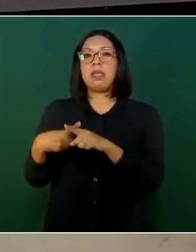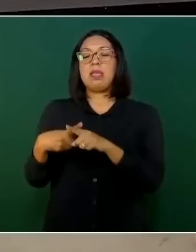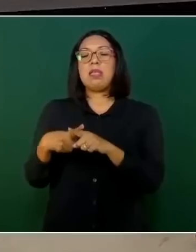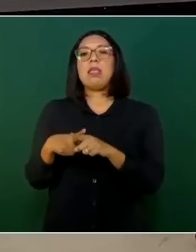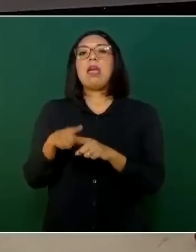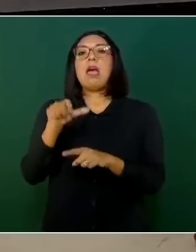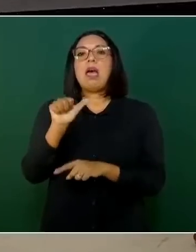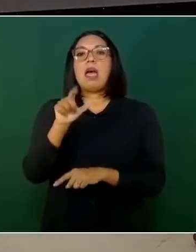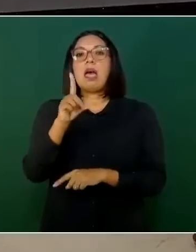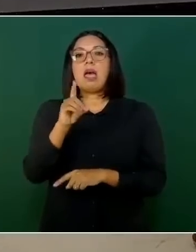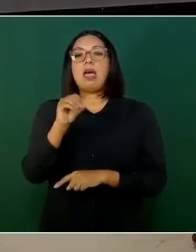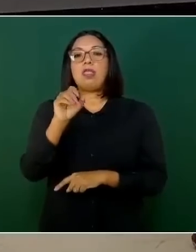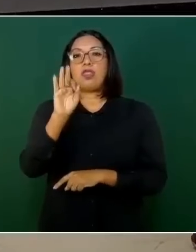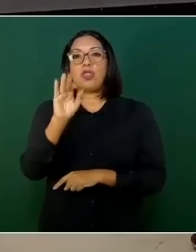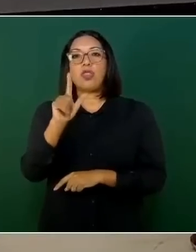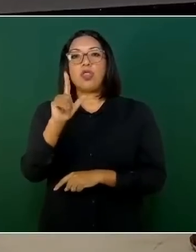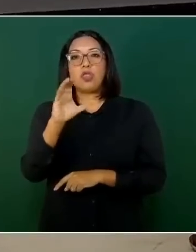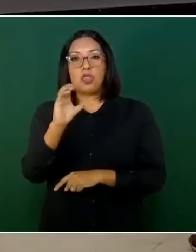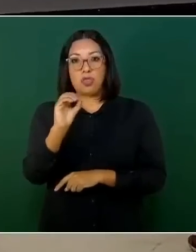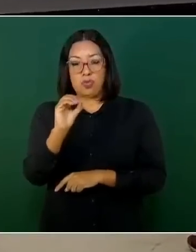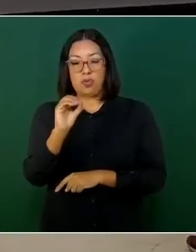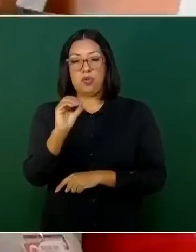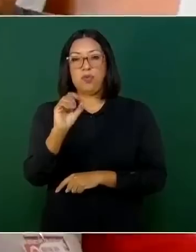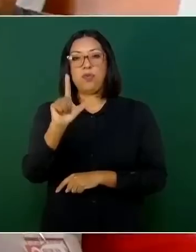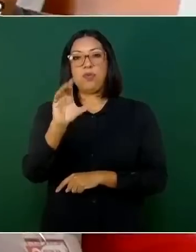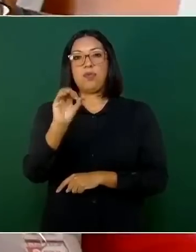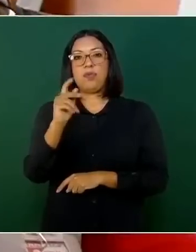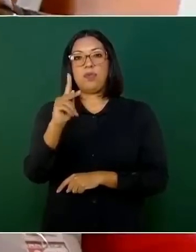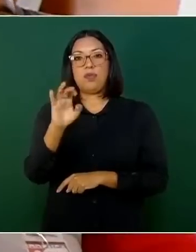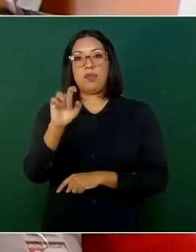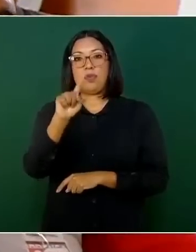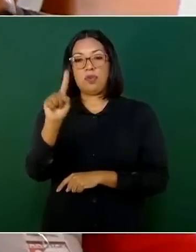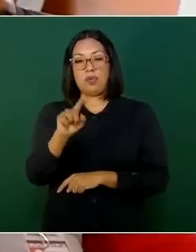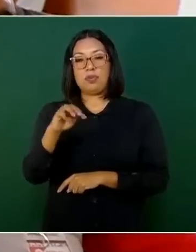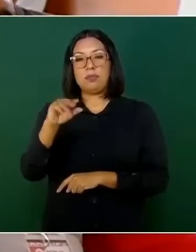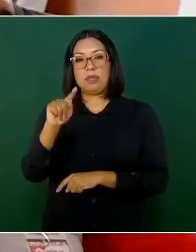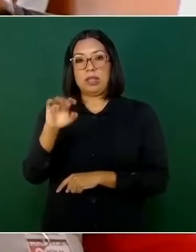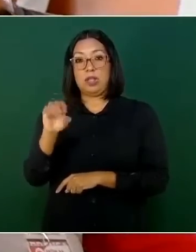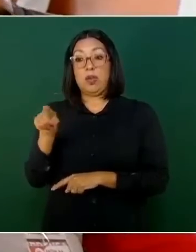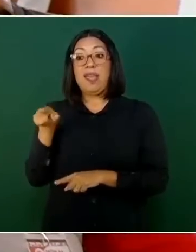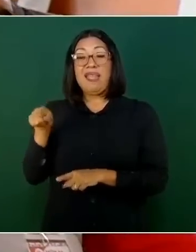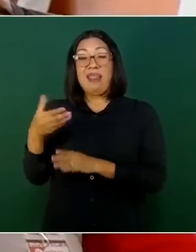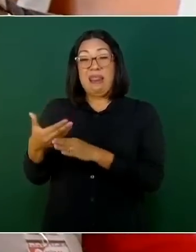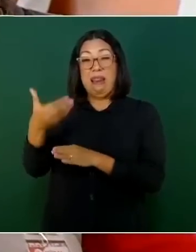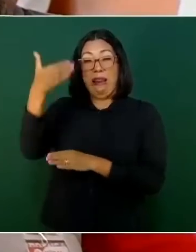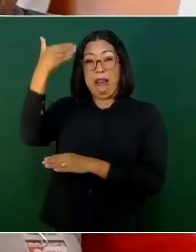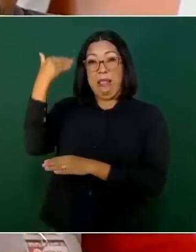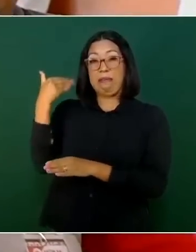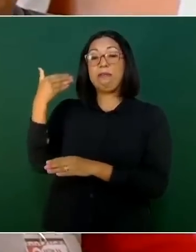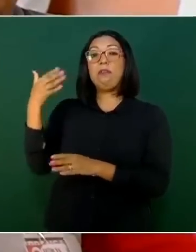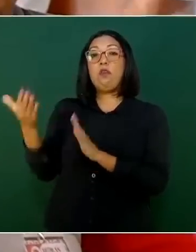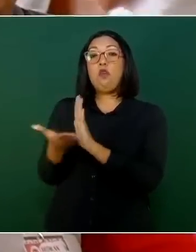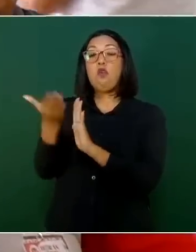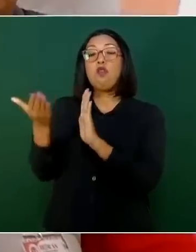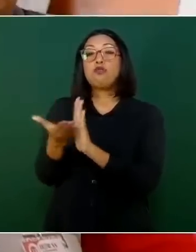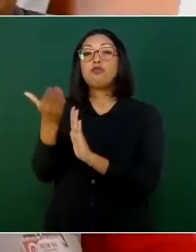un hospital de 12 camas. Lo demás, señor